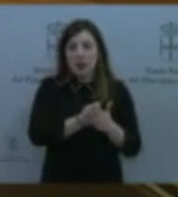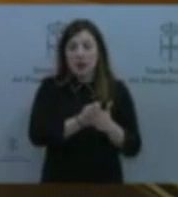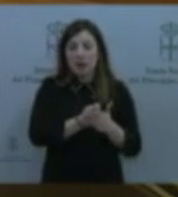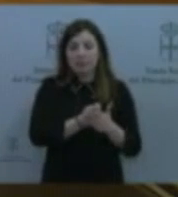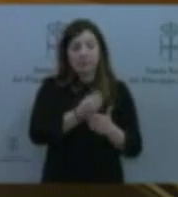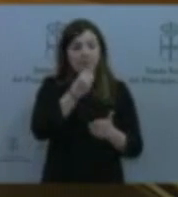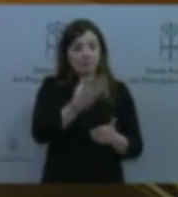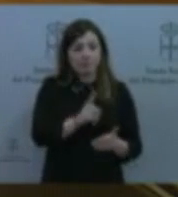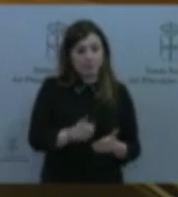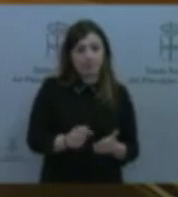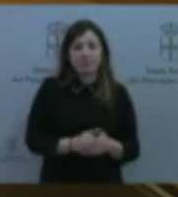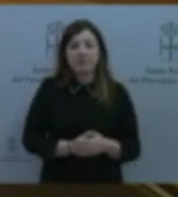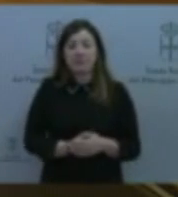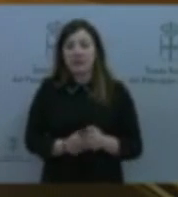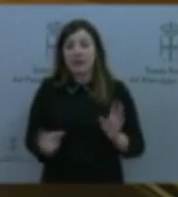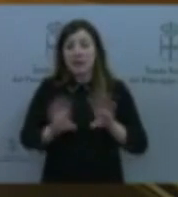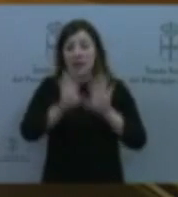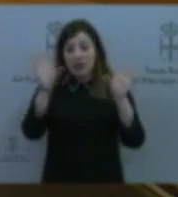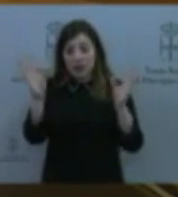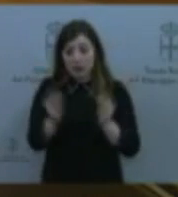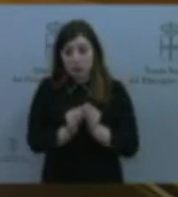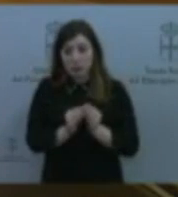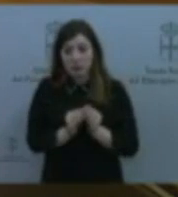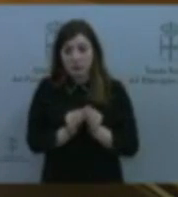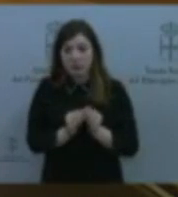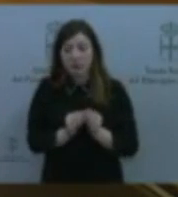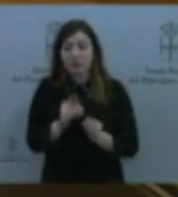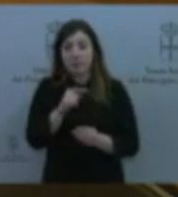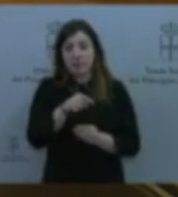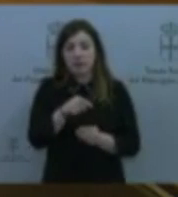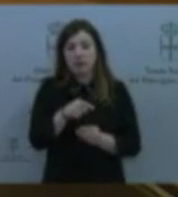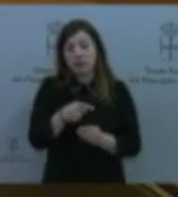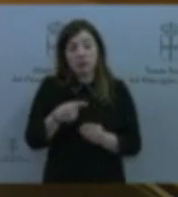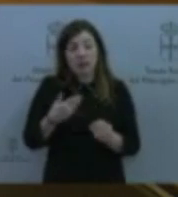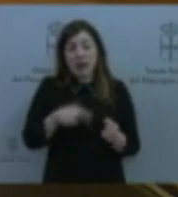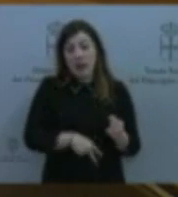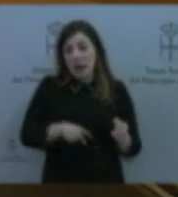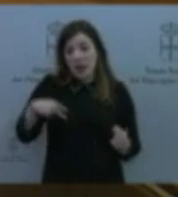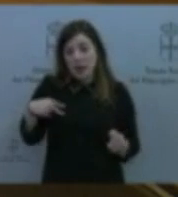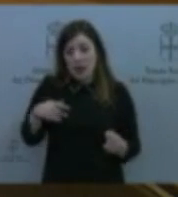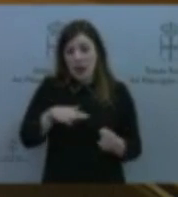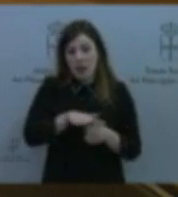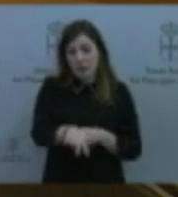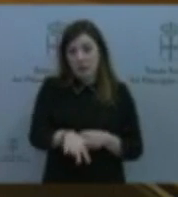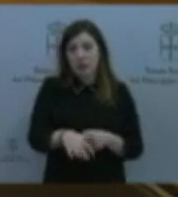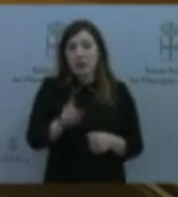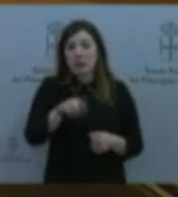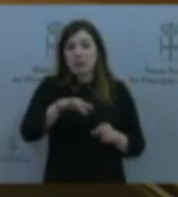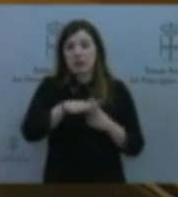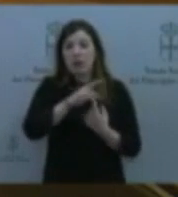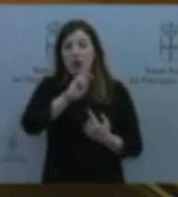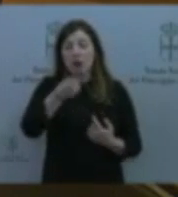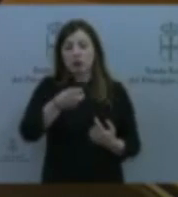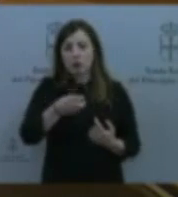está bastante extendido. Hai outra situación que xenera malestar, que é la mala definición